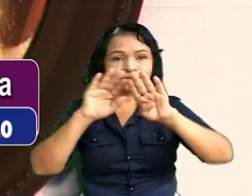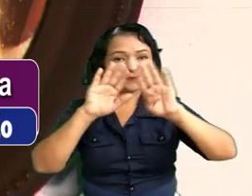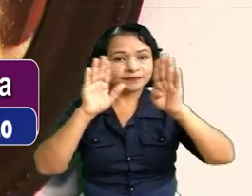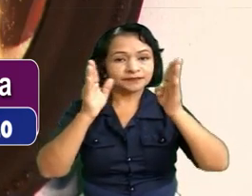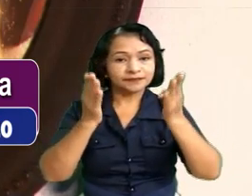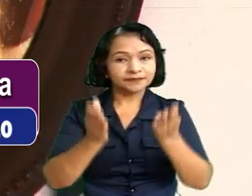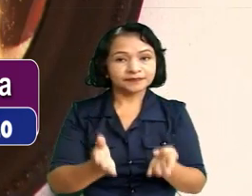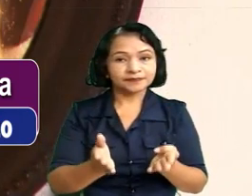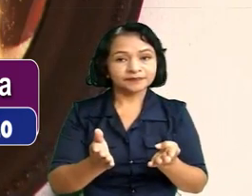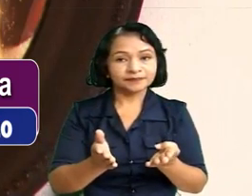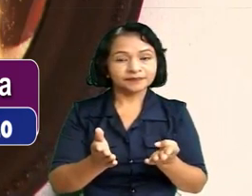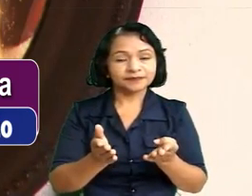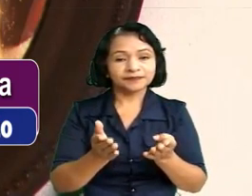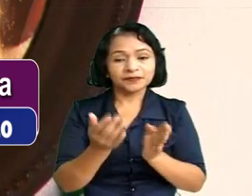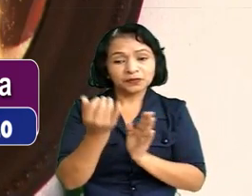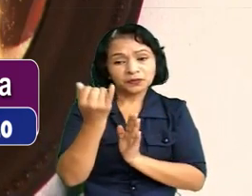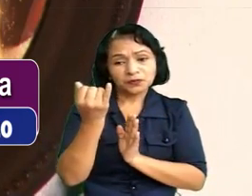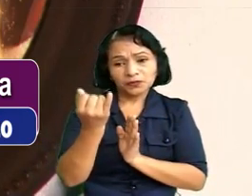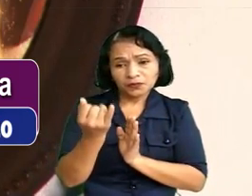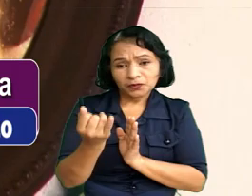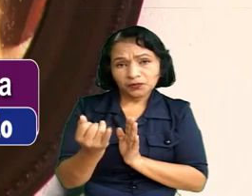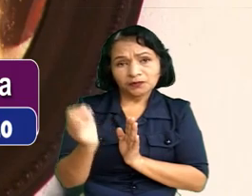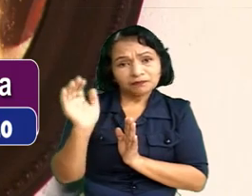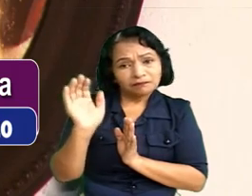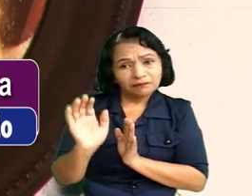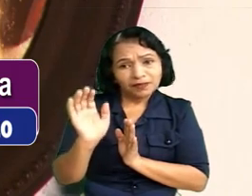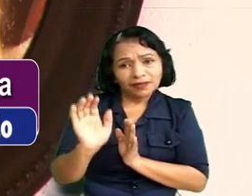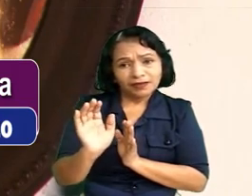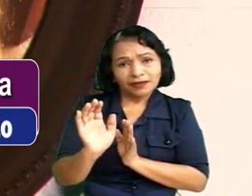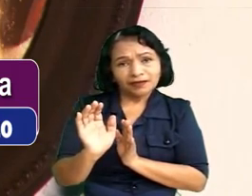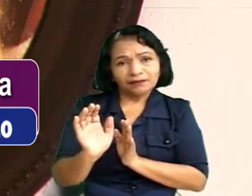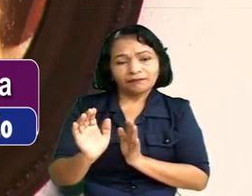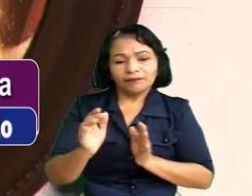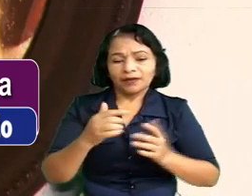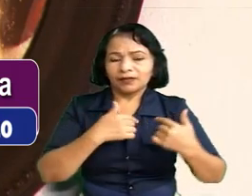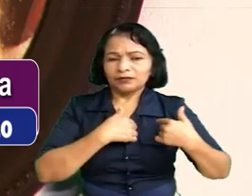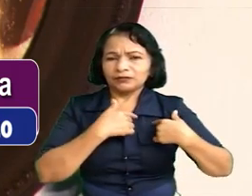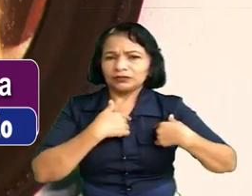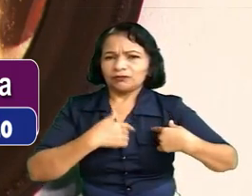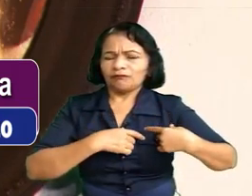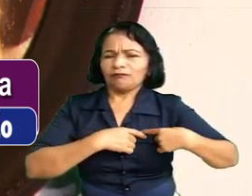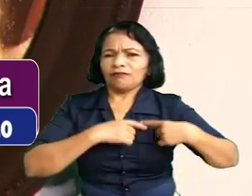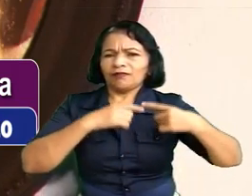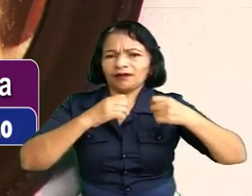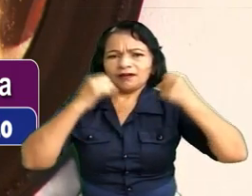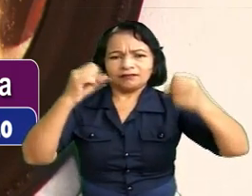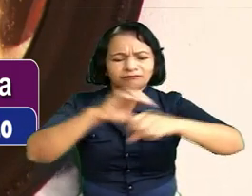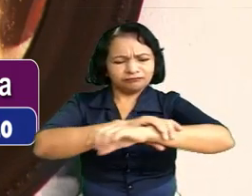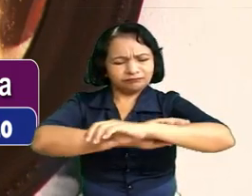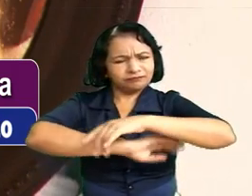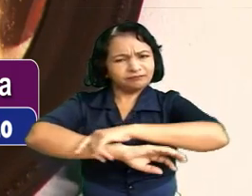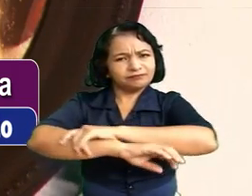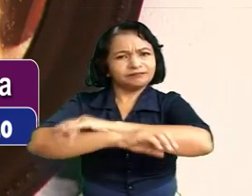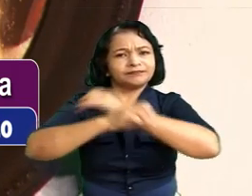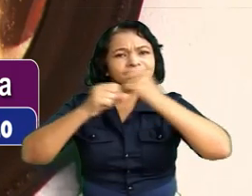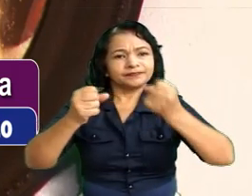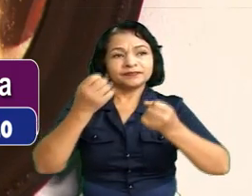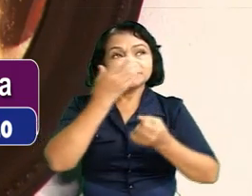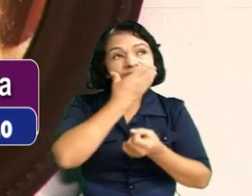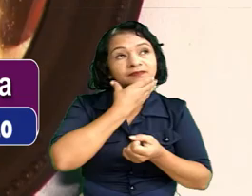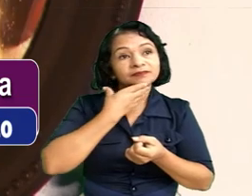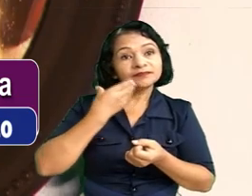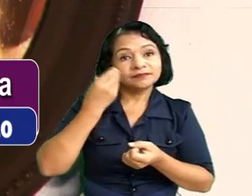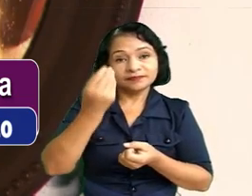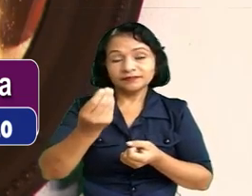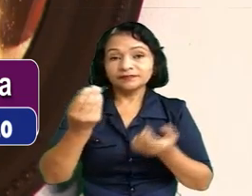mujer menuda, pequeña, pero grande en corazón y en valentía. Además joven y la audacia con la que